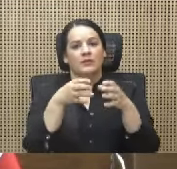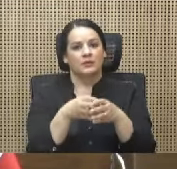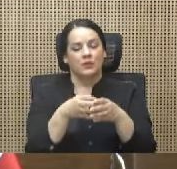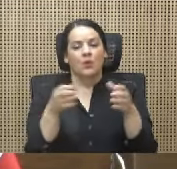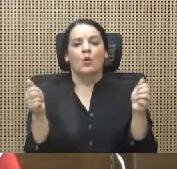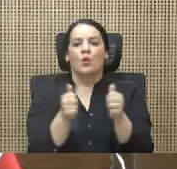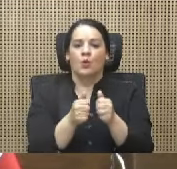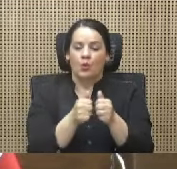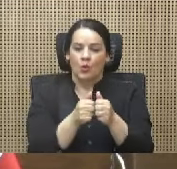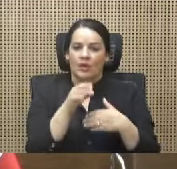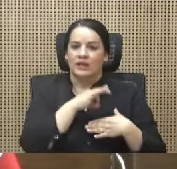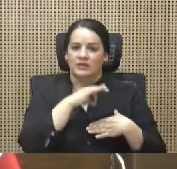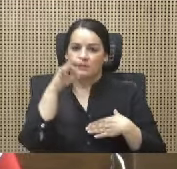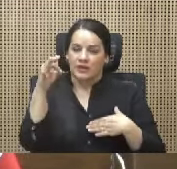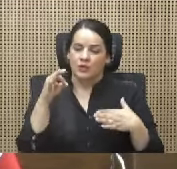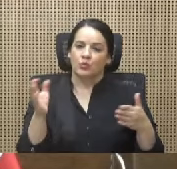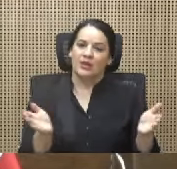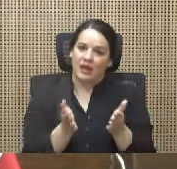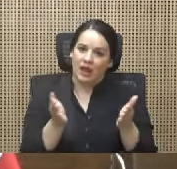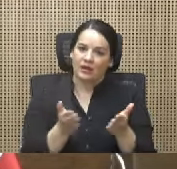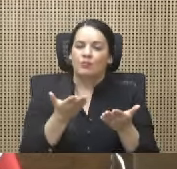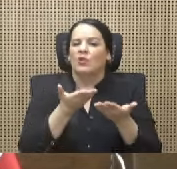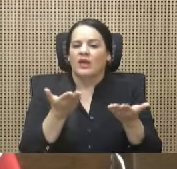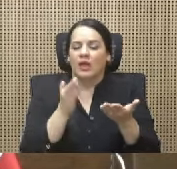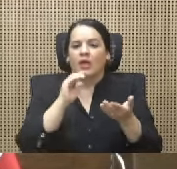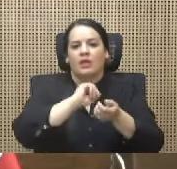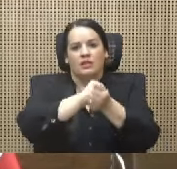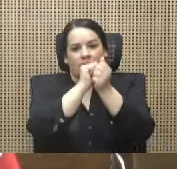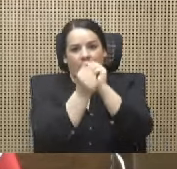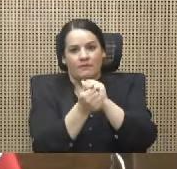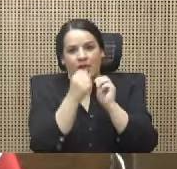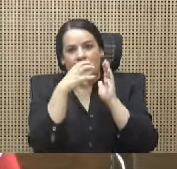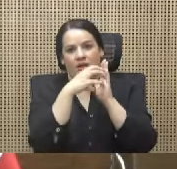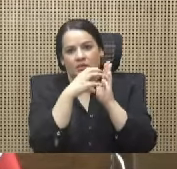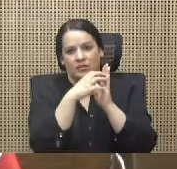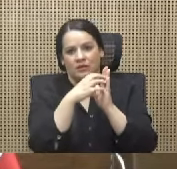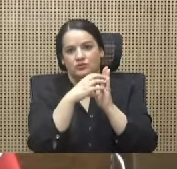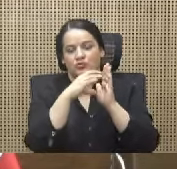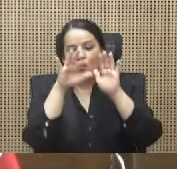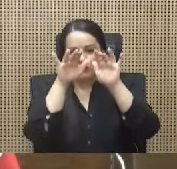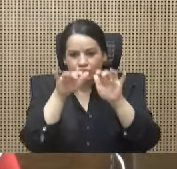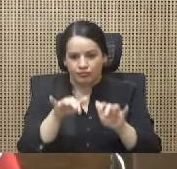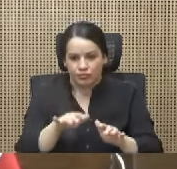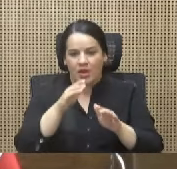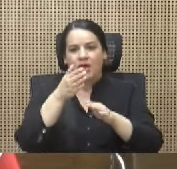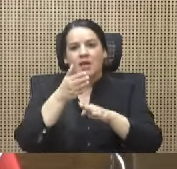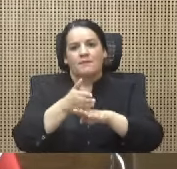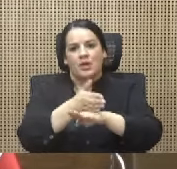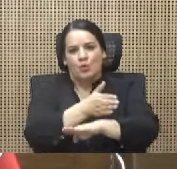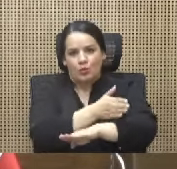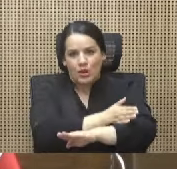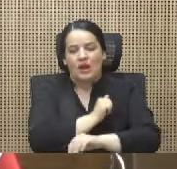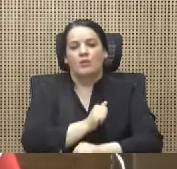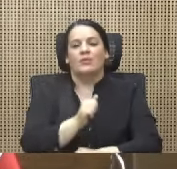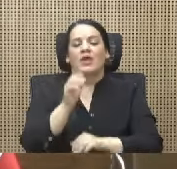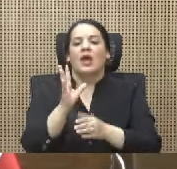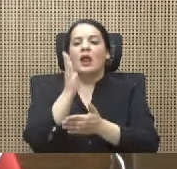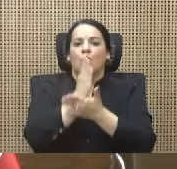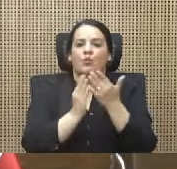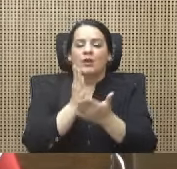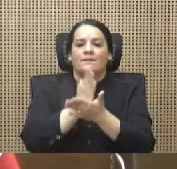y el espíritu de mejorar este texto. En algunas de las mociones que presentamos incluimos el término